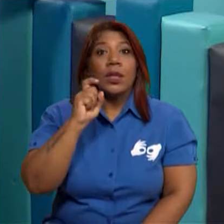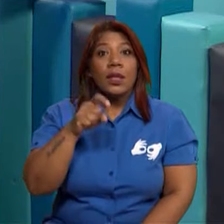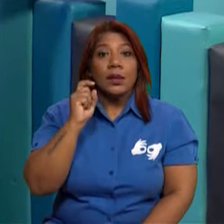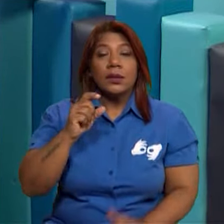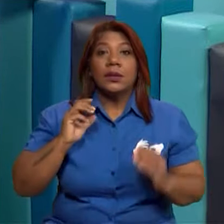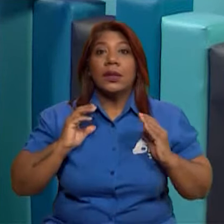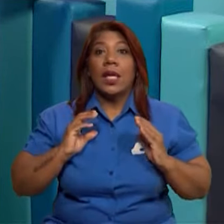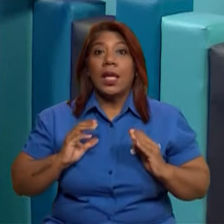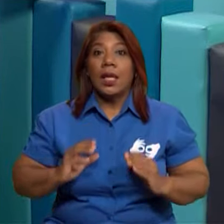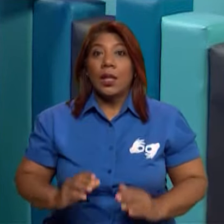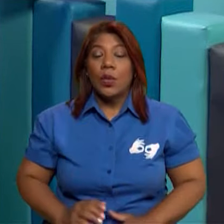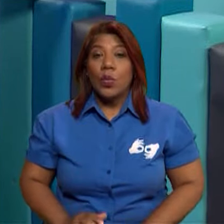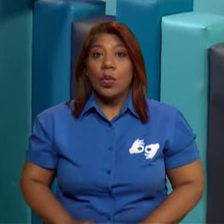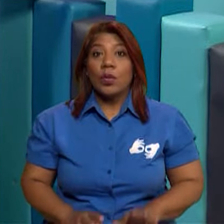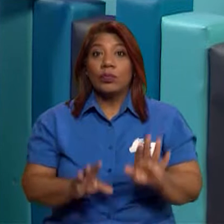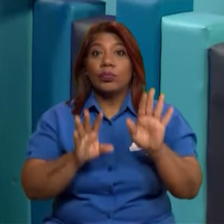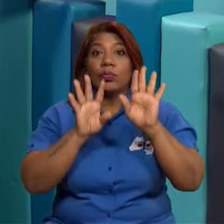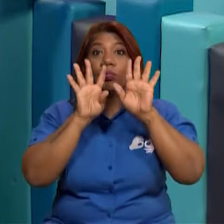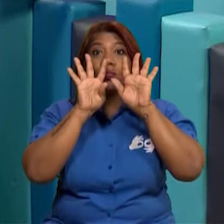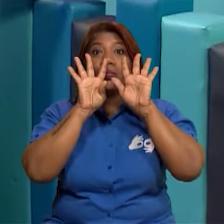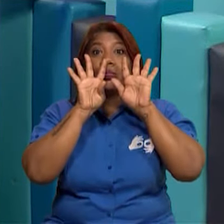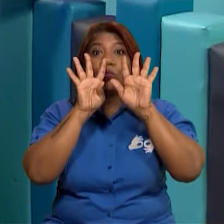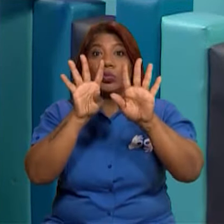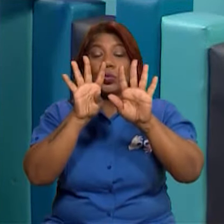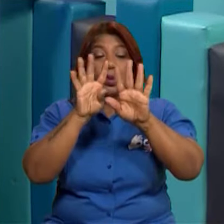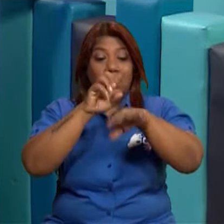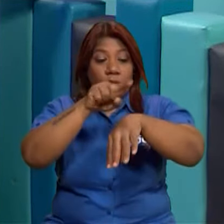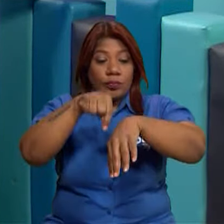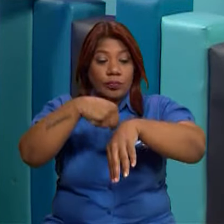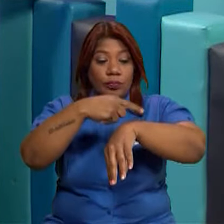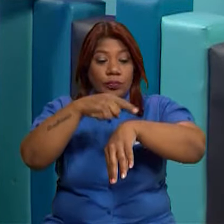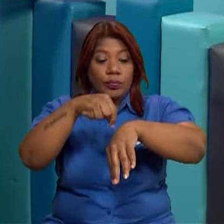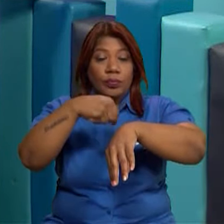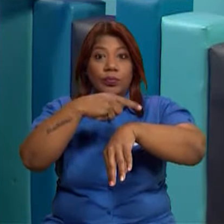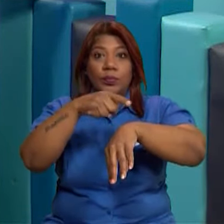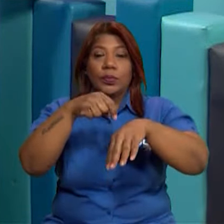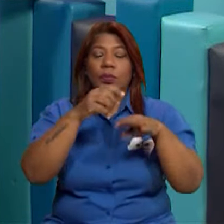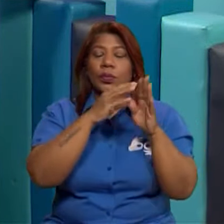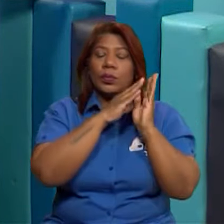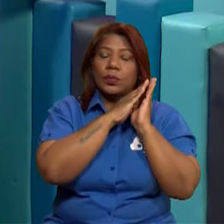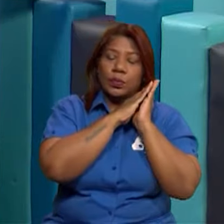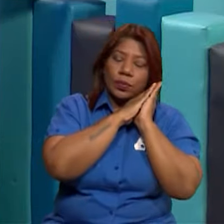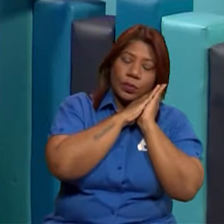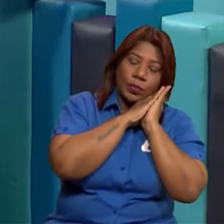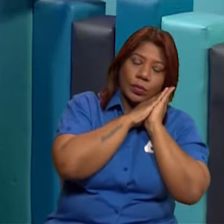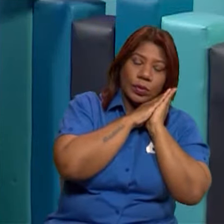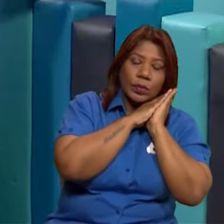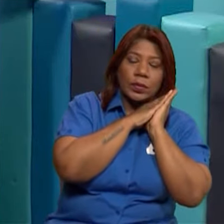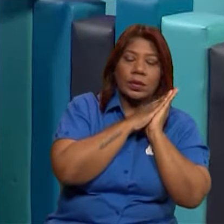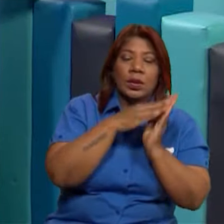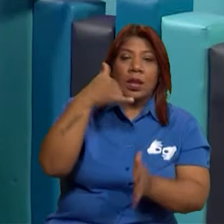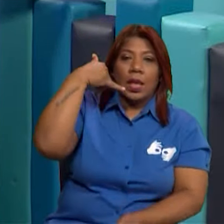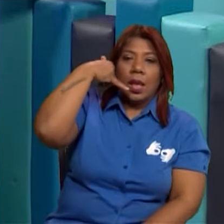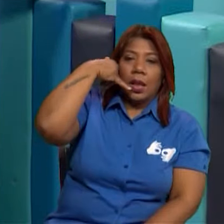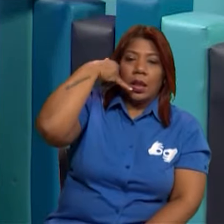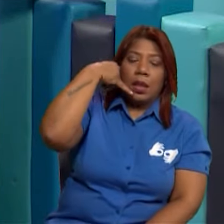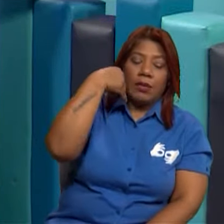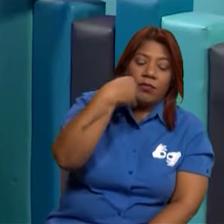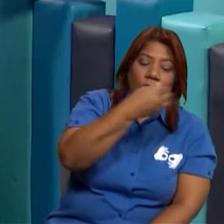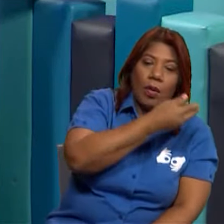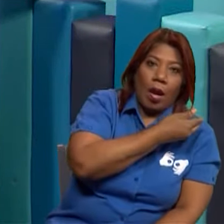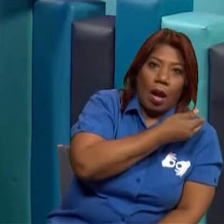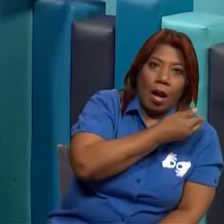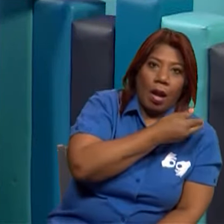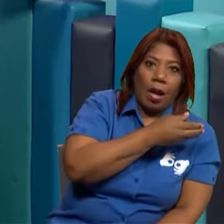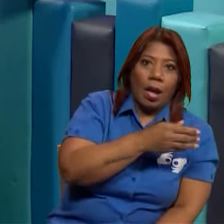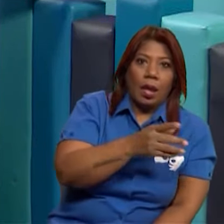lo menos 9 horas es importante. Tratar de no dormir con celulares. Padres que están ahí escuchándome, no le dejes ese celular al